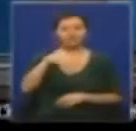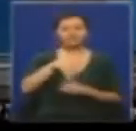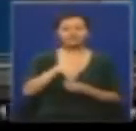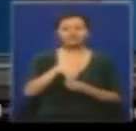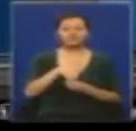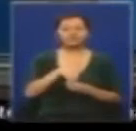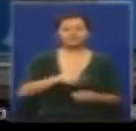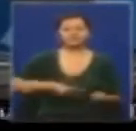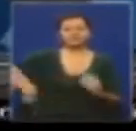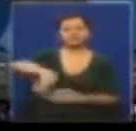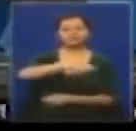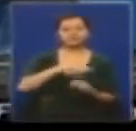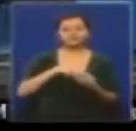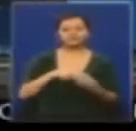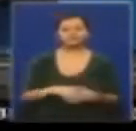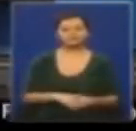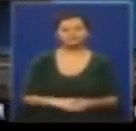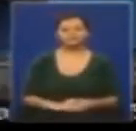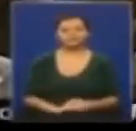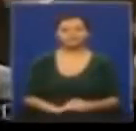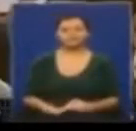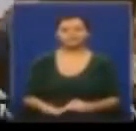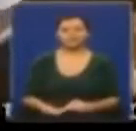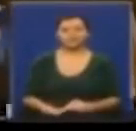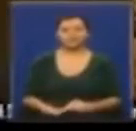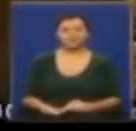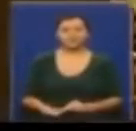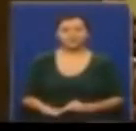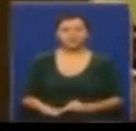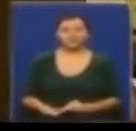390. Bienvenidas y bienvenidos nuevamente.